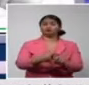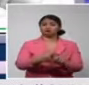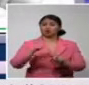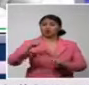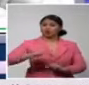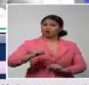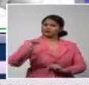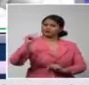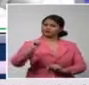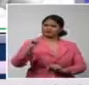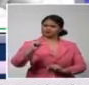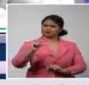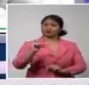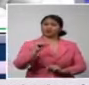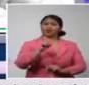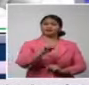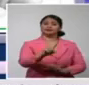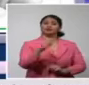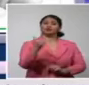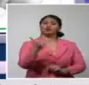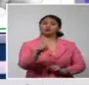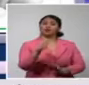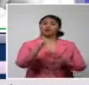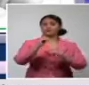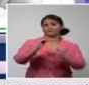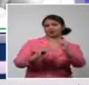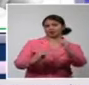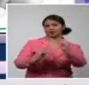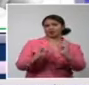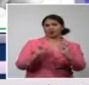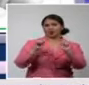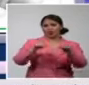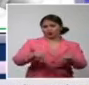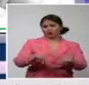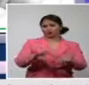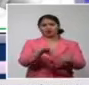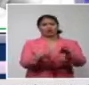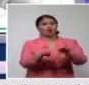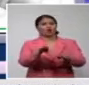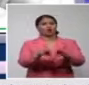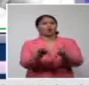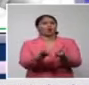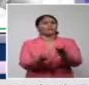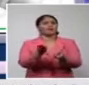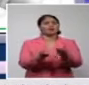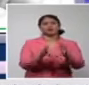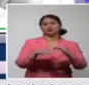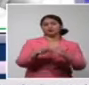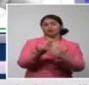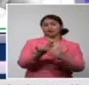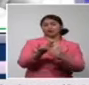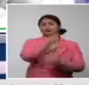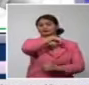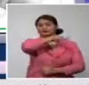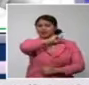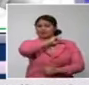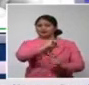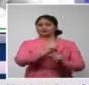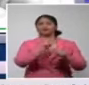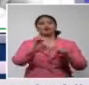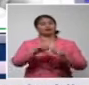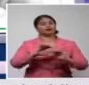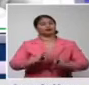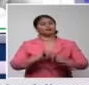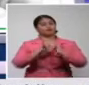menos 110 casos según anotaba el experto en conferencia de prensa. Ha sido la conferencia de prensa del experto, del